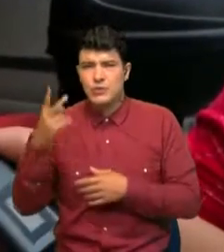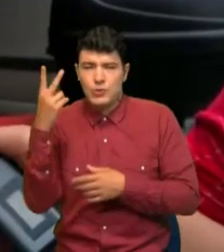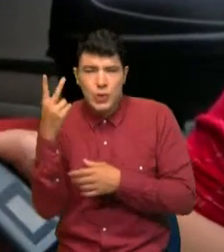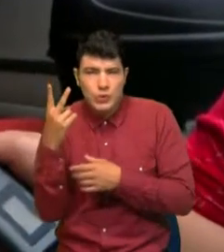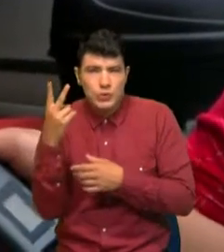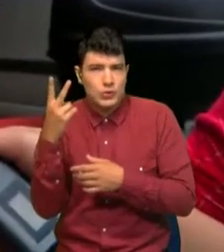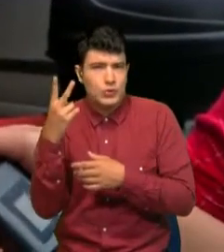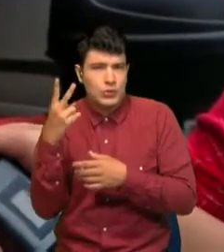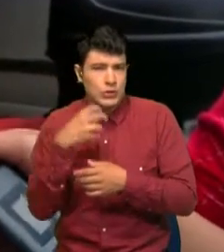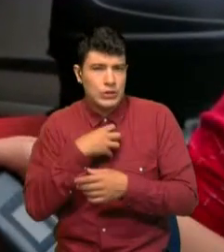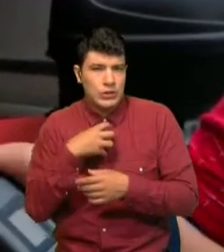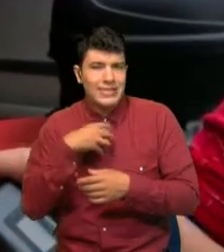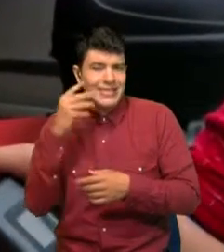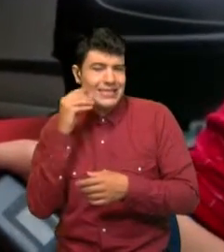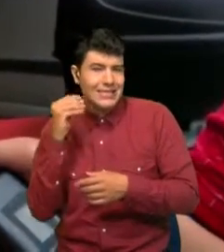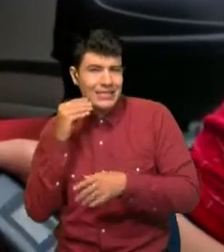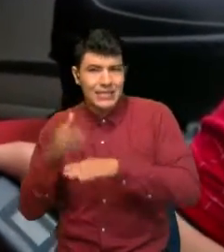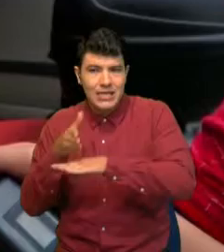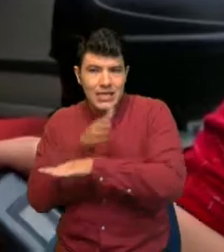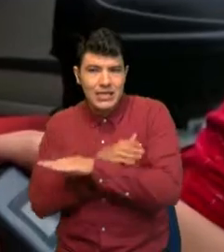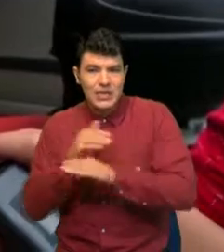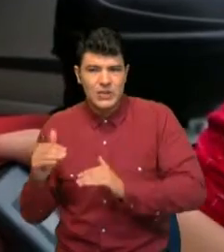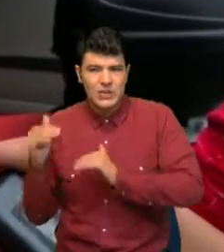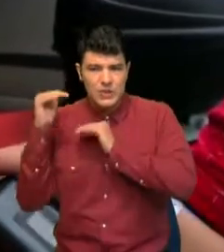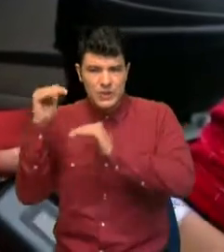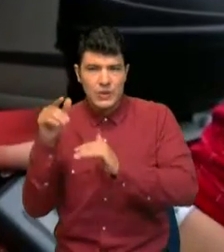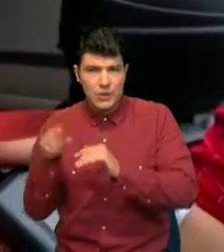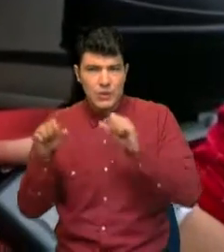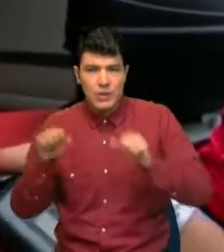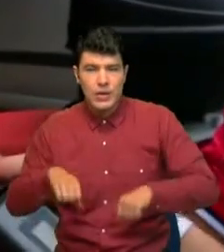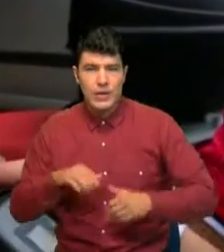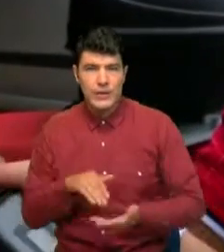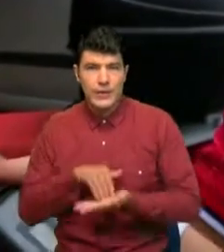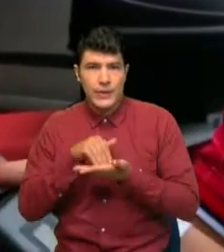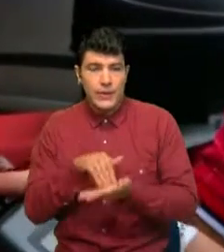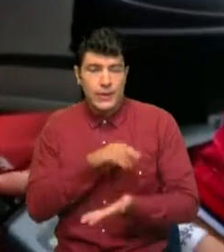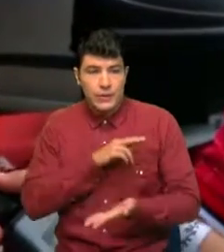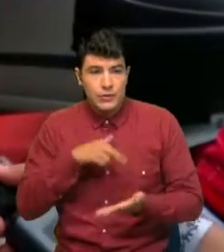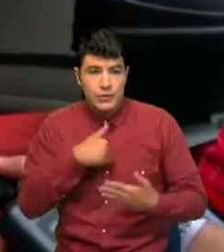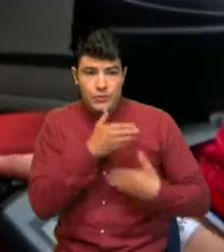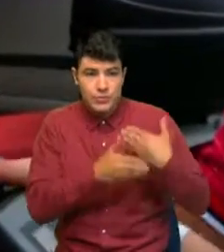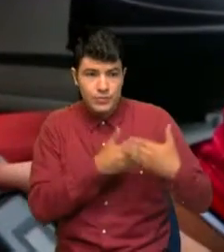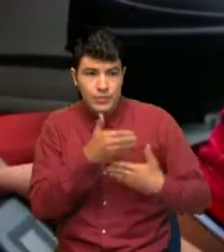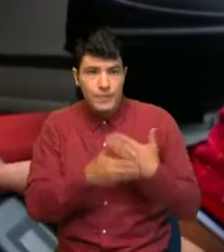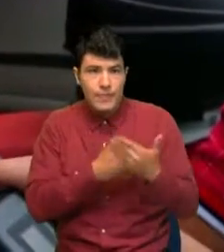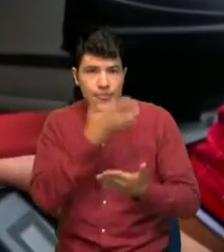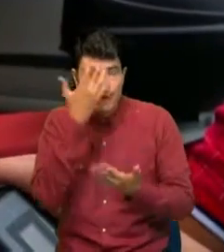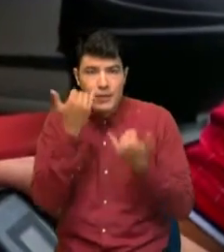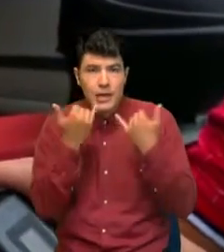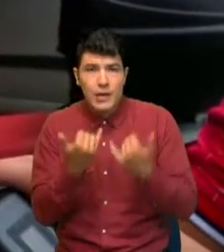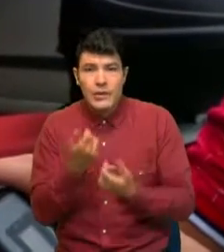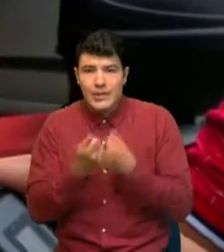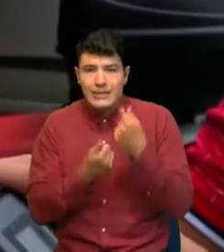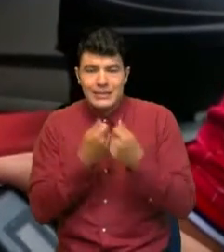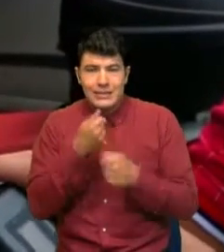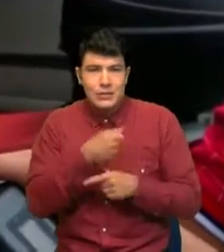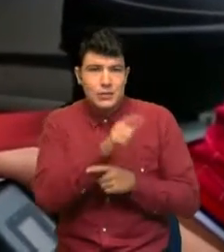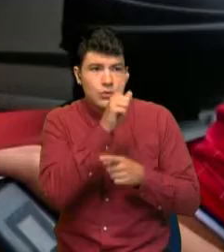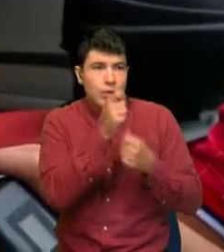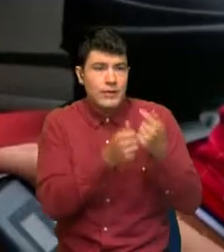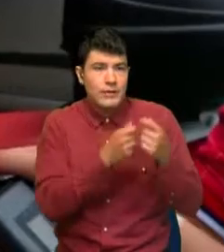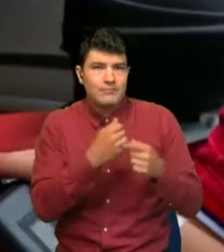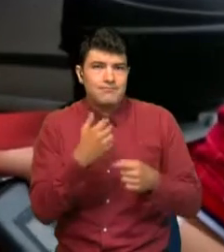lo menos por poquitos torneos preparatorios vamos a ver por qué pues de los recursos en este evento fueron